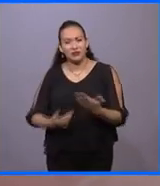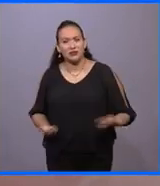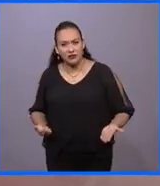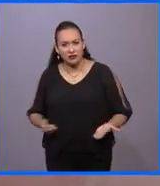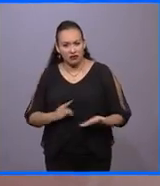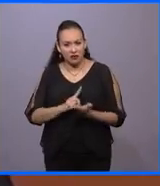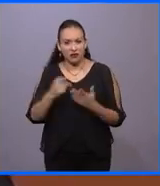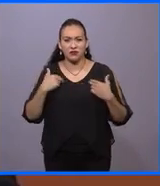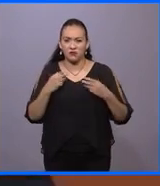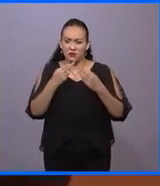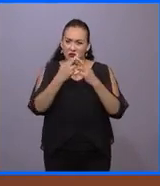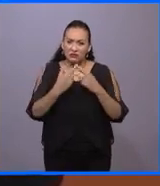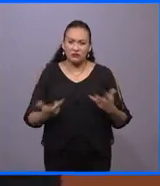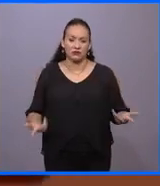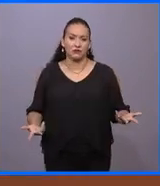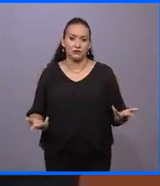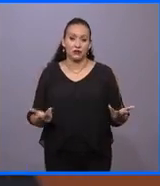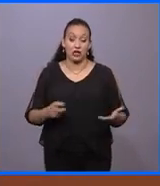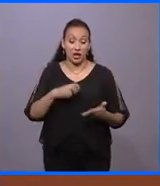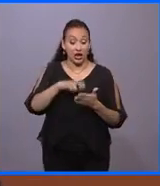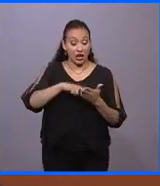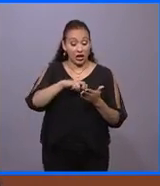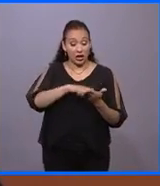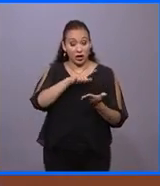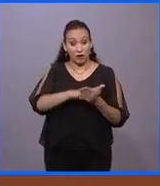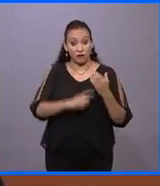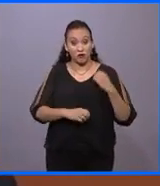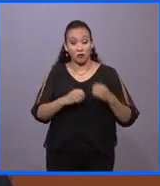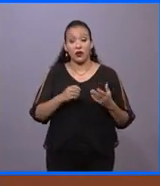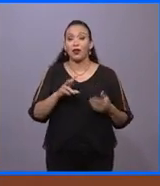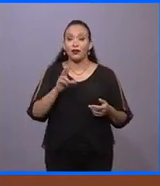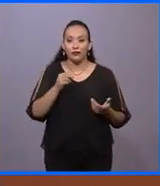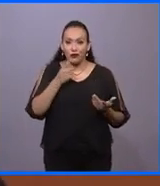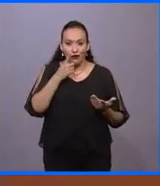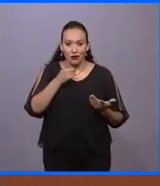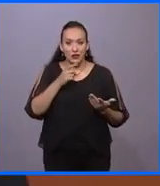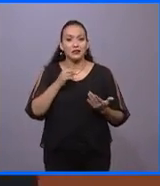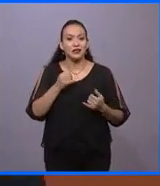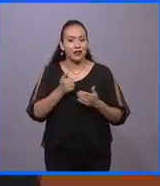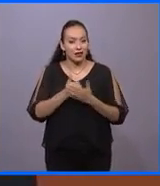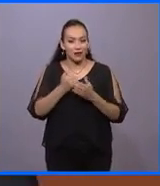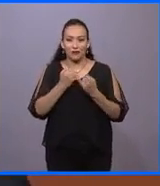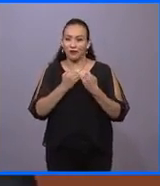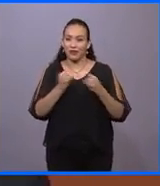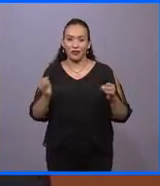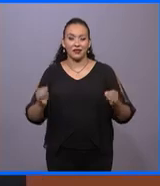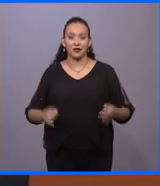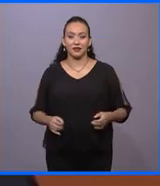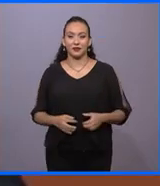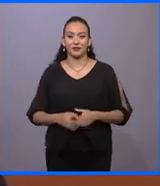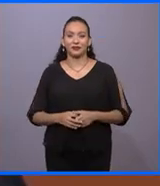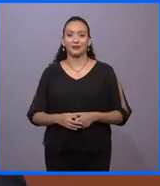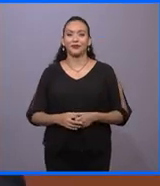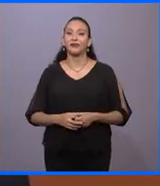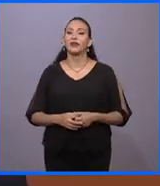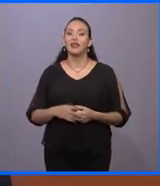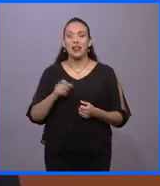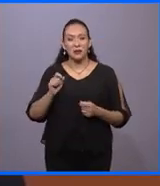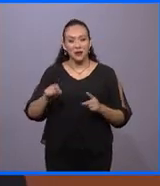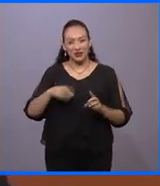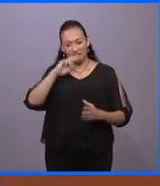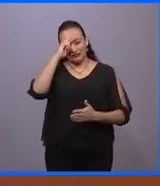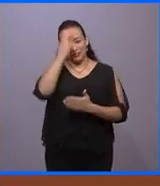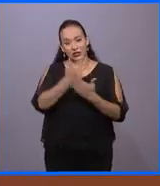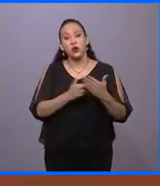de derechos humanos y porque la reforma judicial no garantiza la independencia. Adicionalmente, se violó la